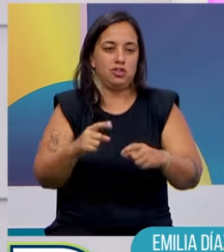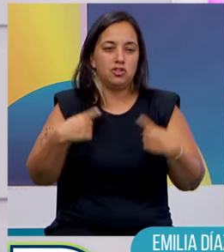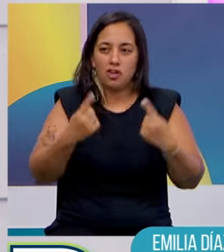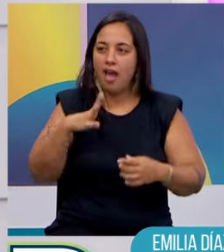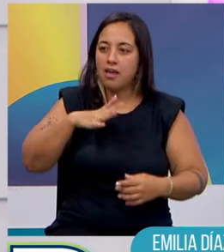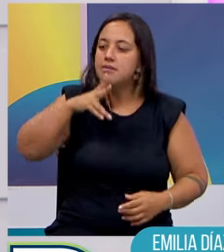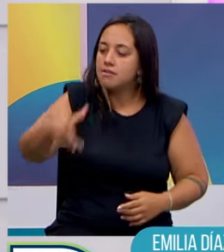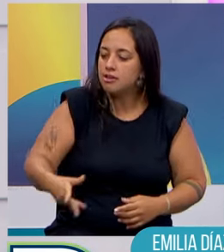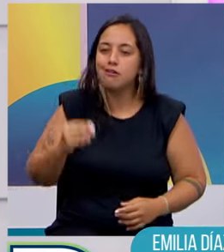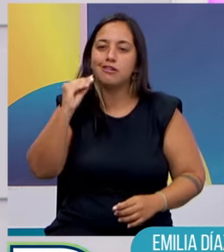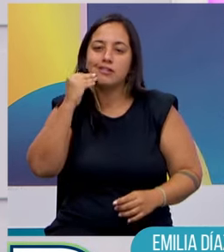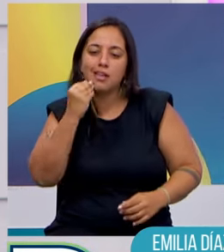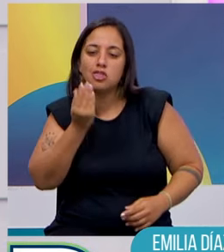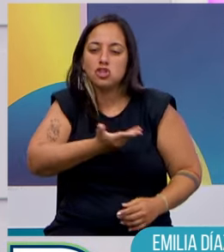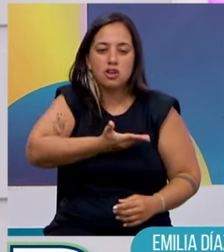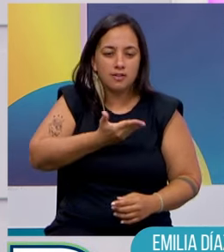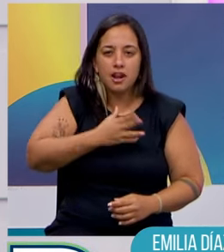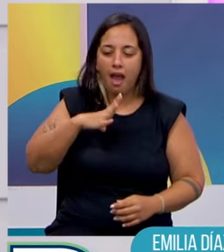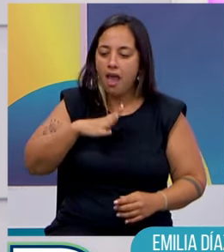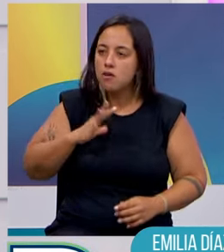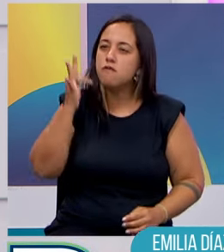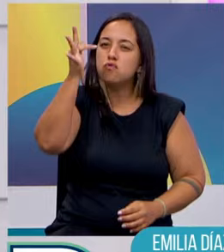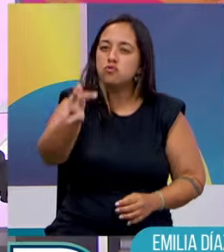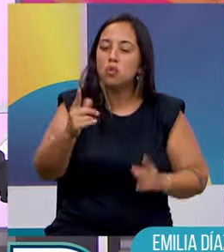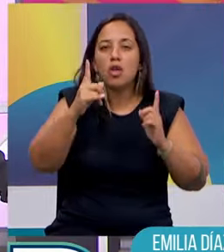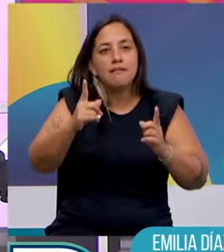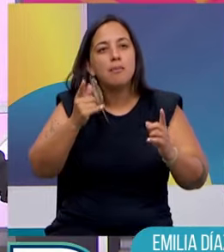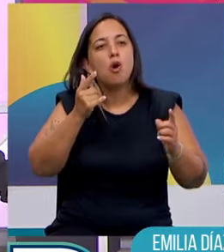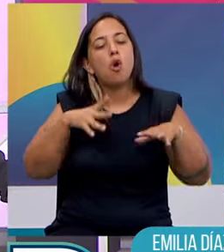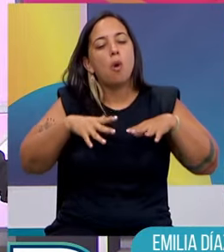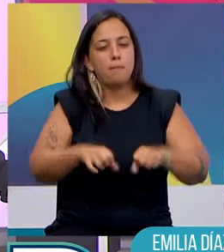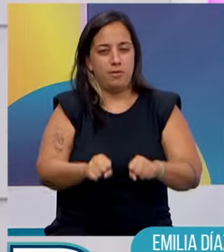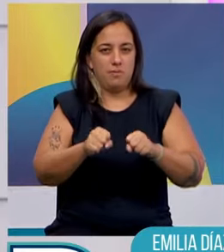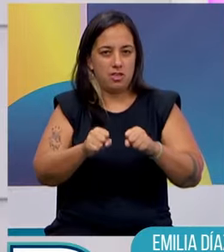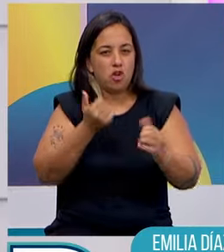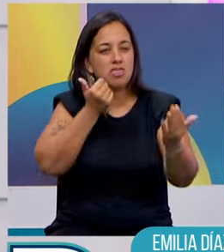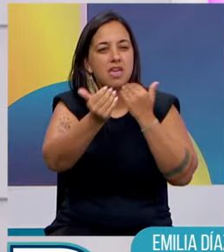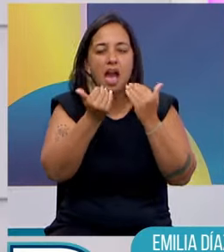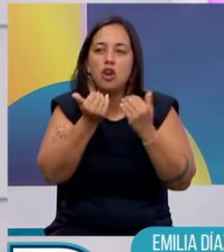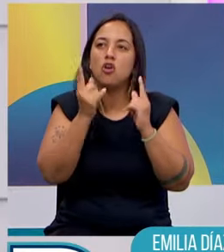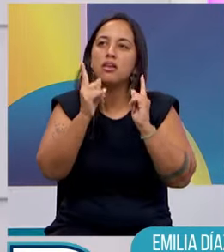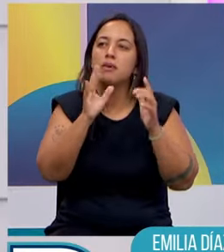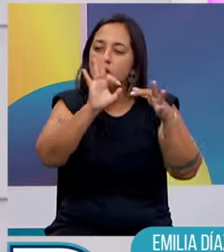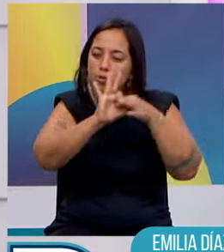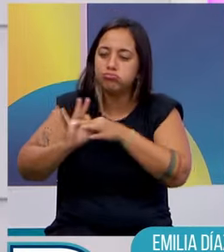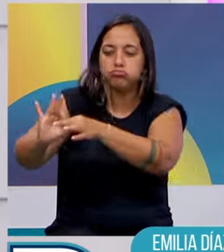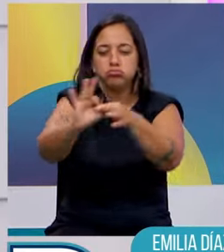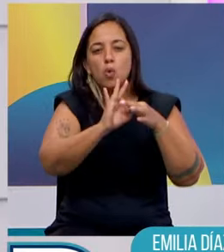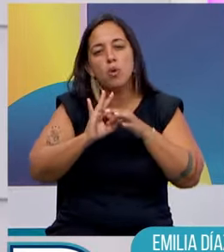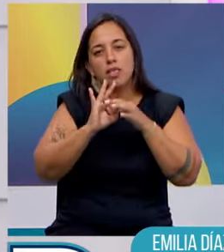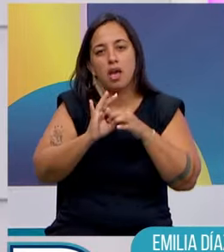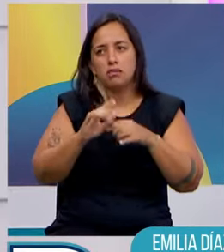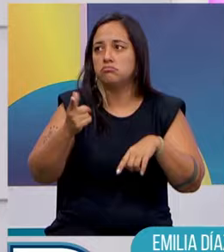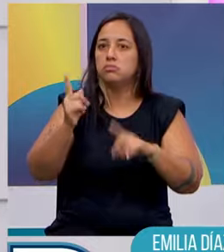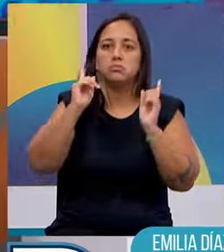Entonces tiene que haber un compromiso de diálogo, pero para eso tenemos que crear un lenguaje en común. Y eso lleva tiempo y trabajo. Sí, sí. De